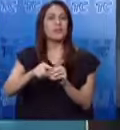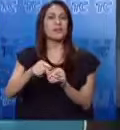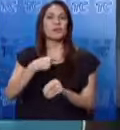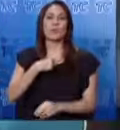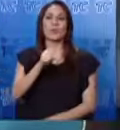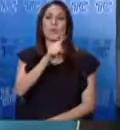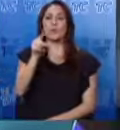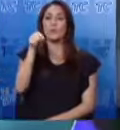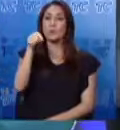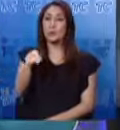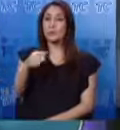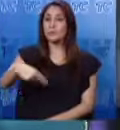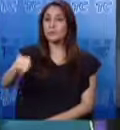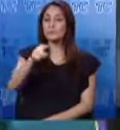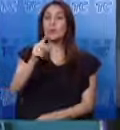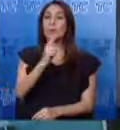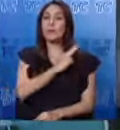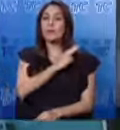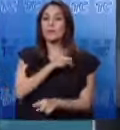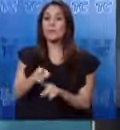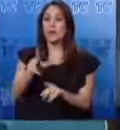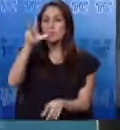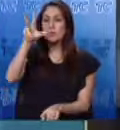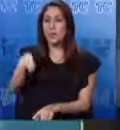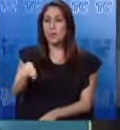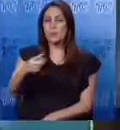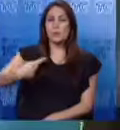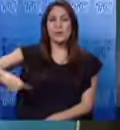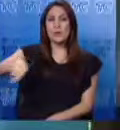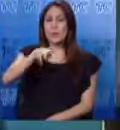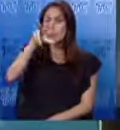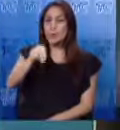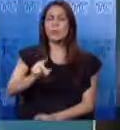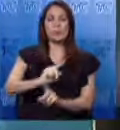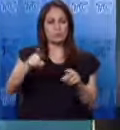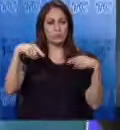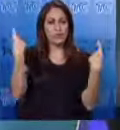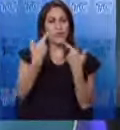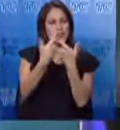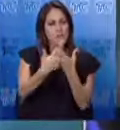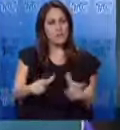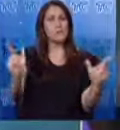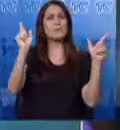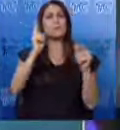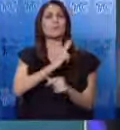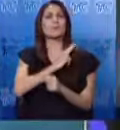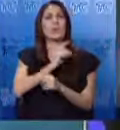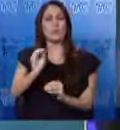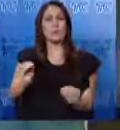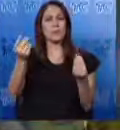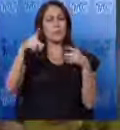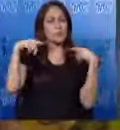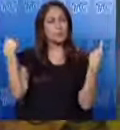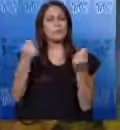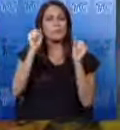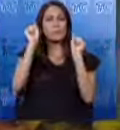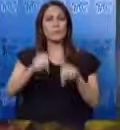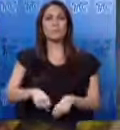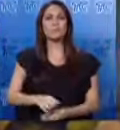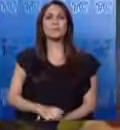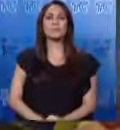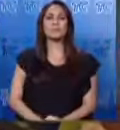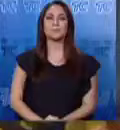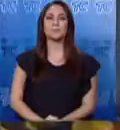negar matrícula en la universidad a ningún ecuatoriano, a ningún joven.